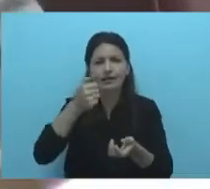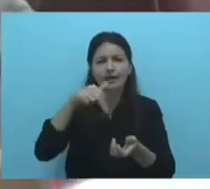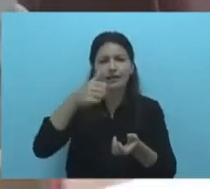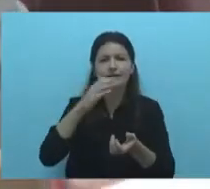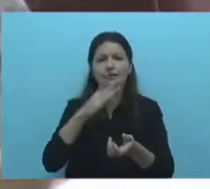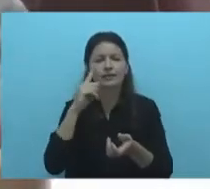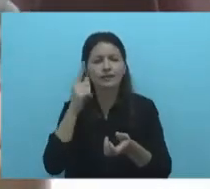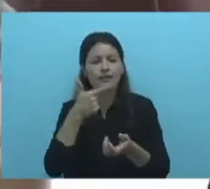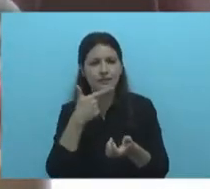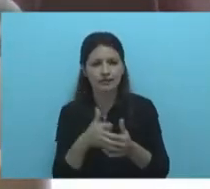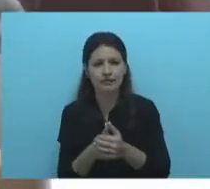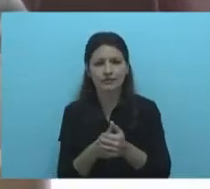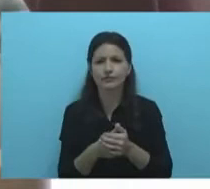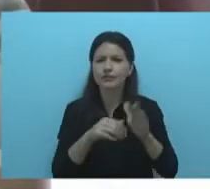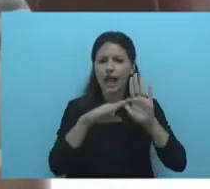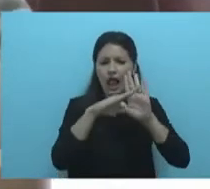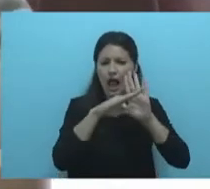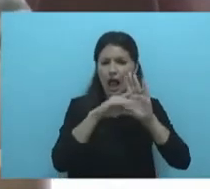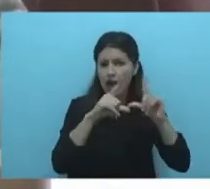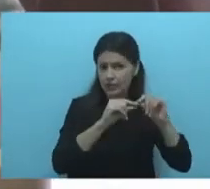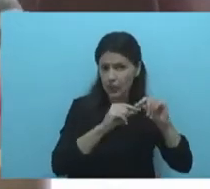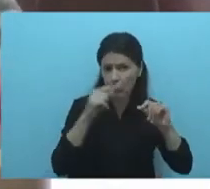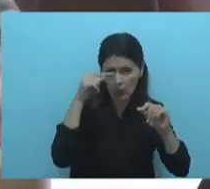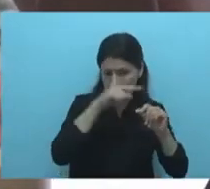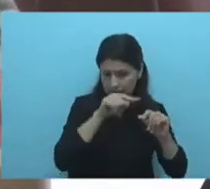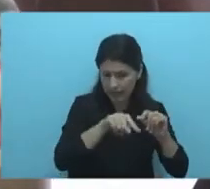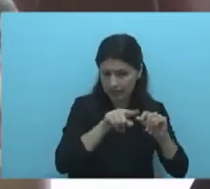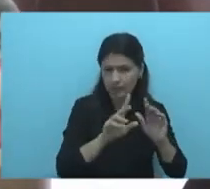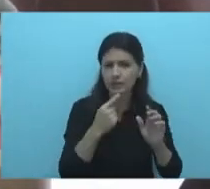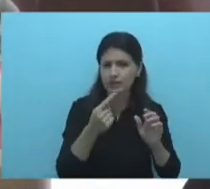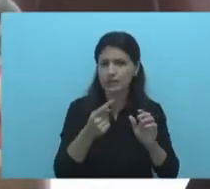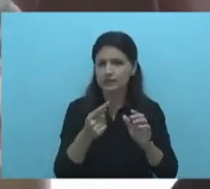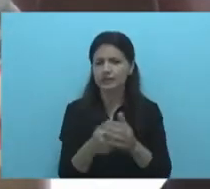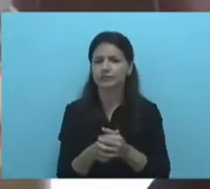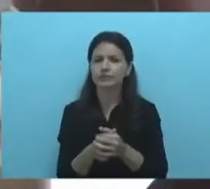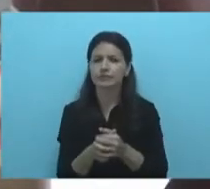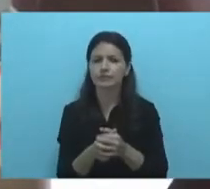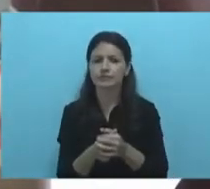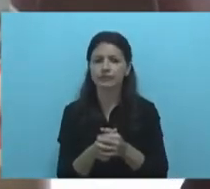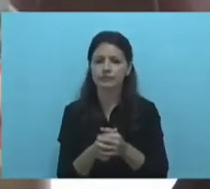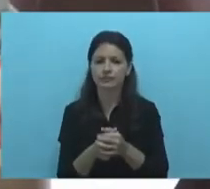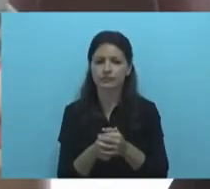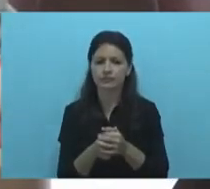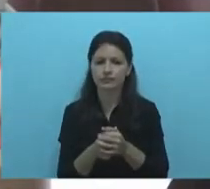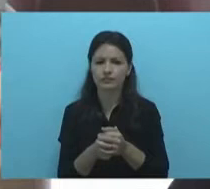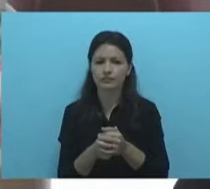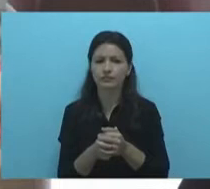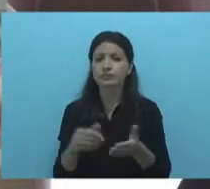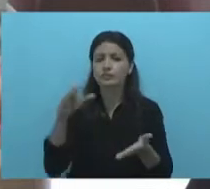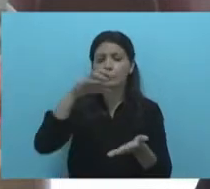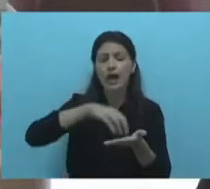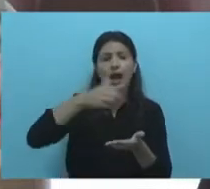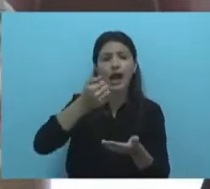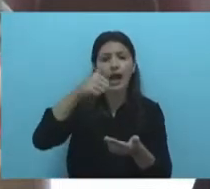en su artículo séptimo, esta ley decía que la Administración Nacional de Medicamentos, Alimentos y Tecnología Médica,